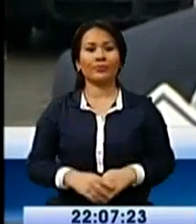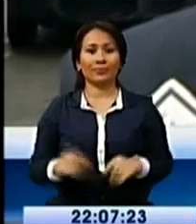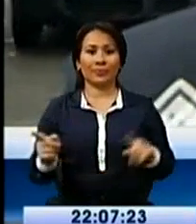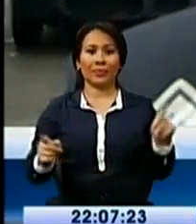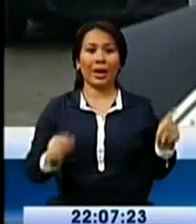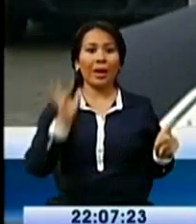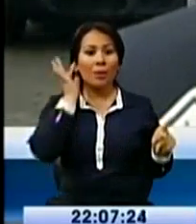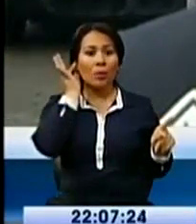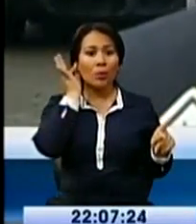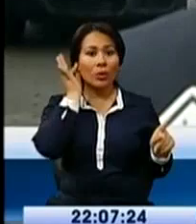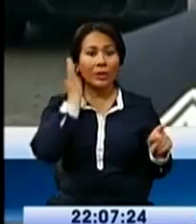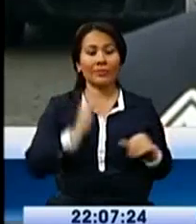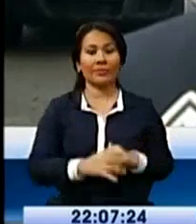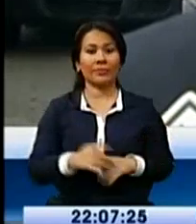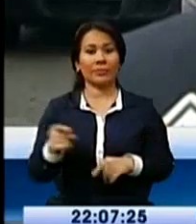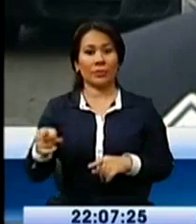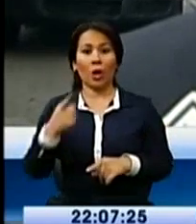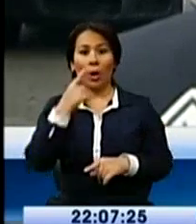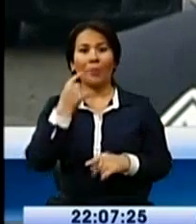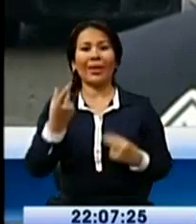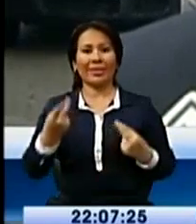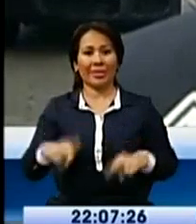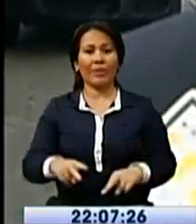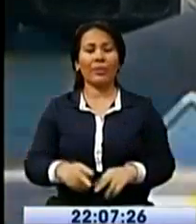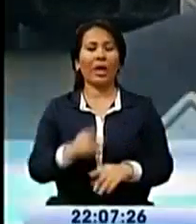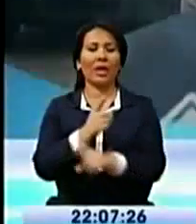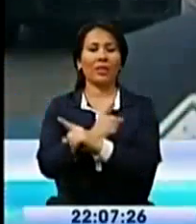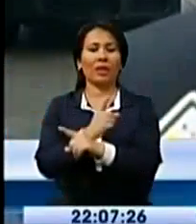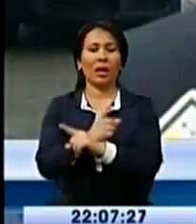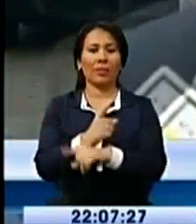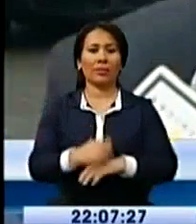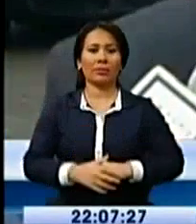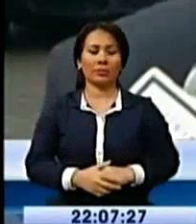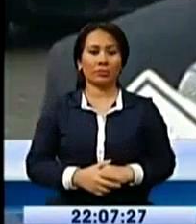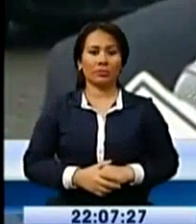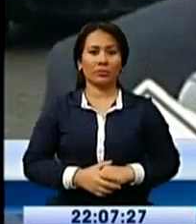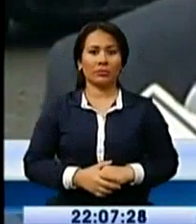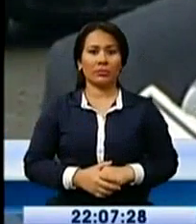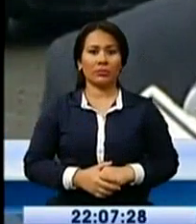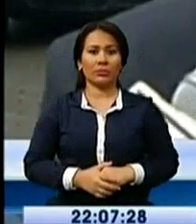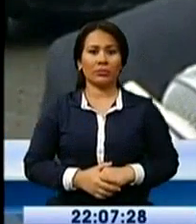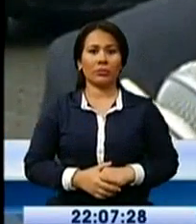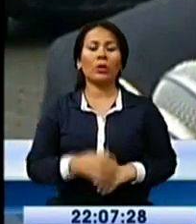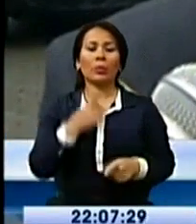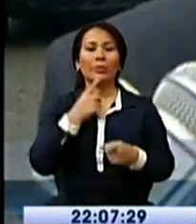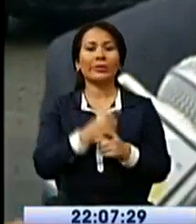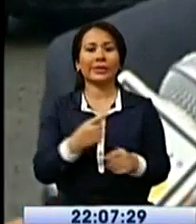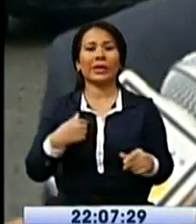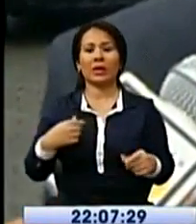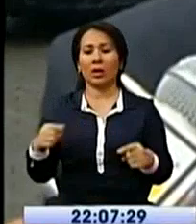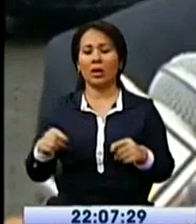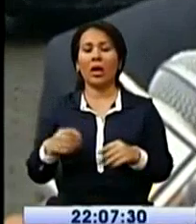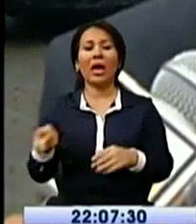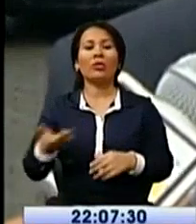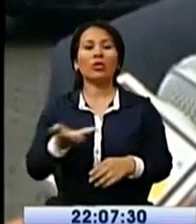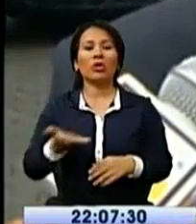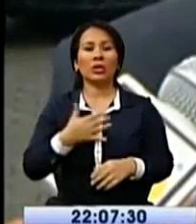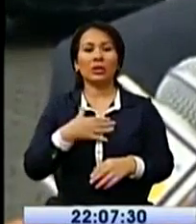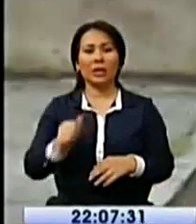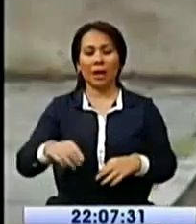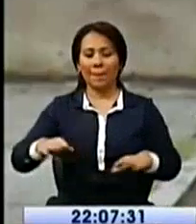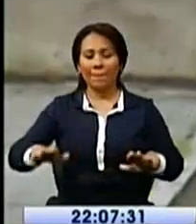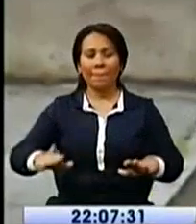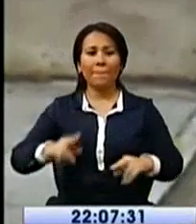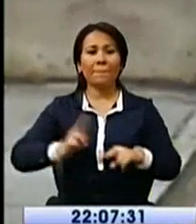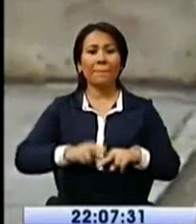hoy Oxisa. El señor al parecer también tiene algún tipo de discapacidad. El momento en que lo encontraron en el piso al señor sin poderse